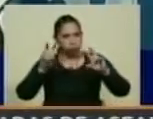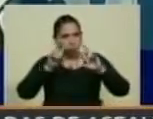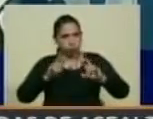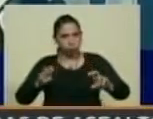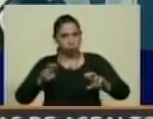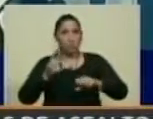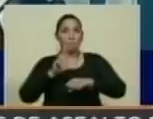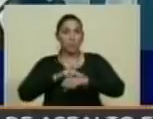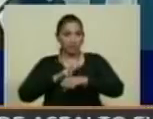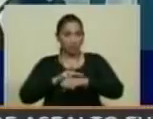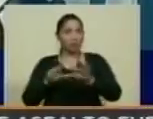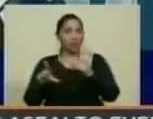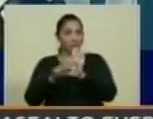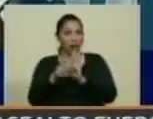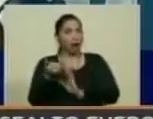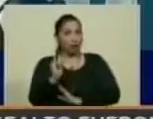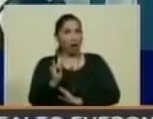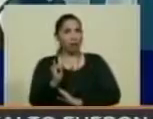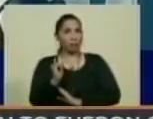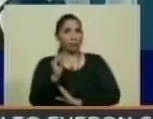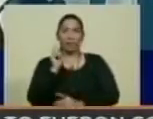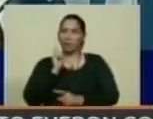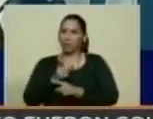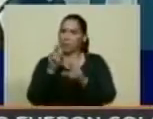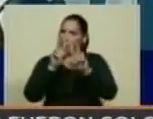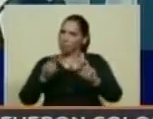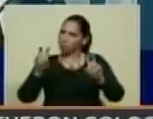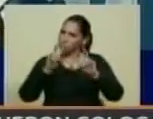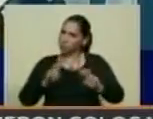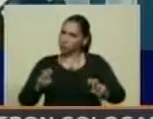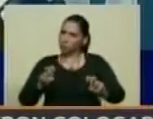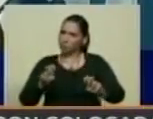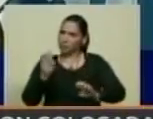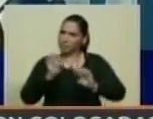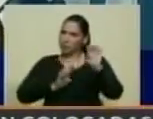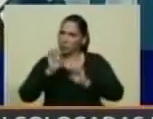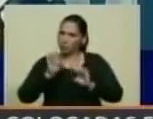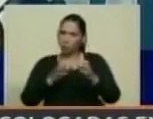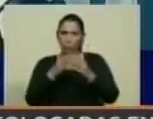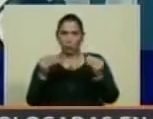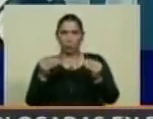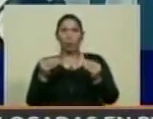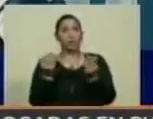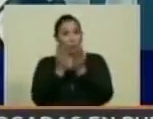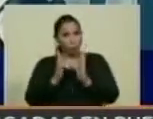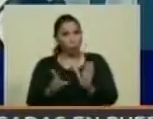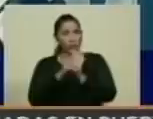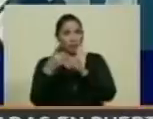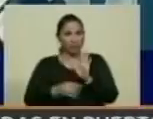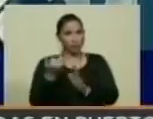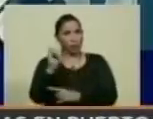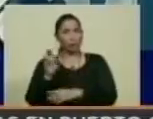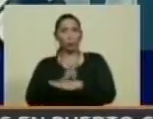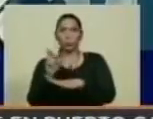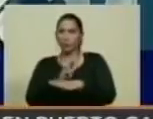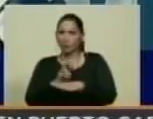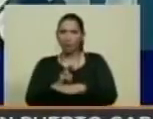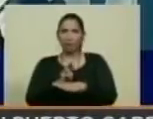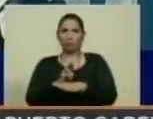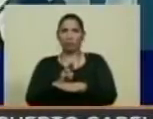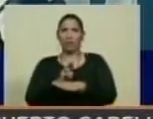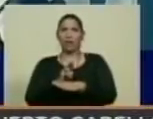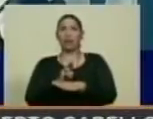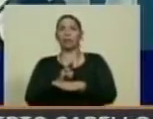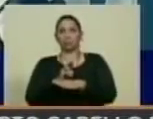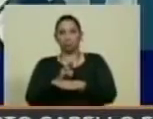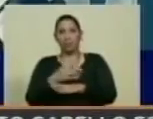medicina legal, para eso están las experticias, para eso se estudia derecho, para eso aquí hay una unidad criminalística